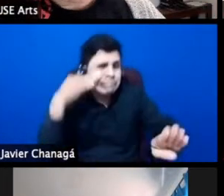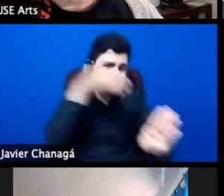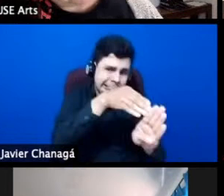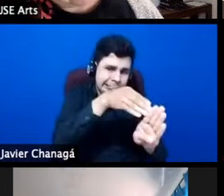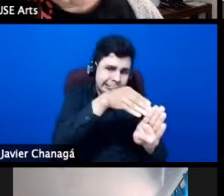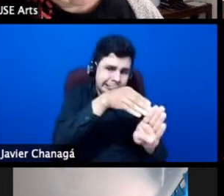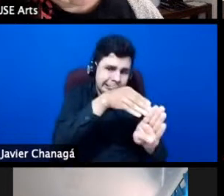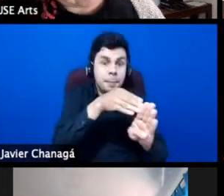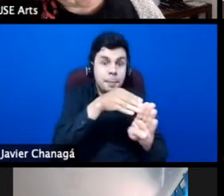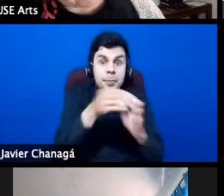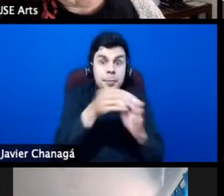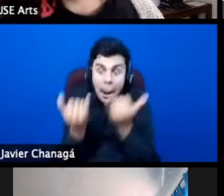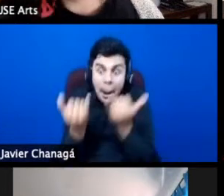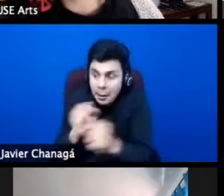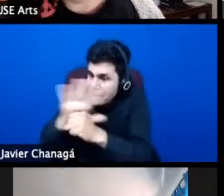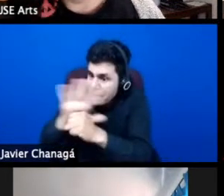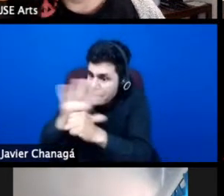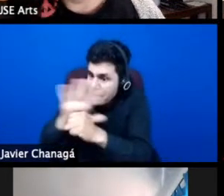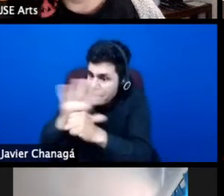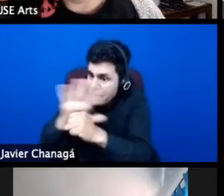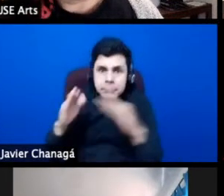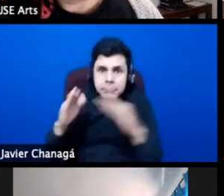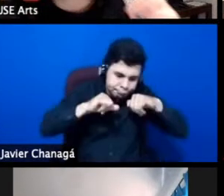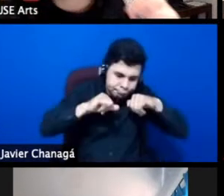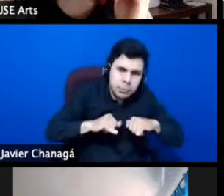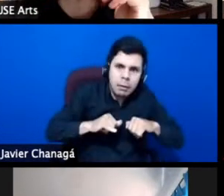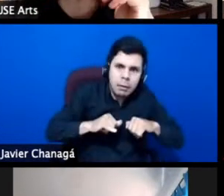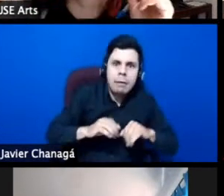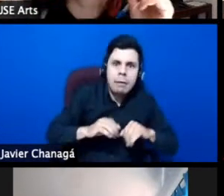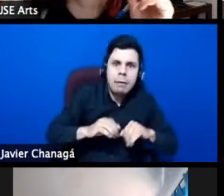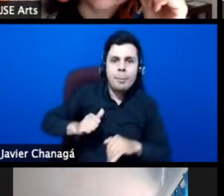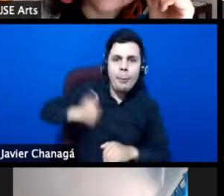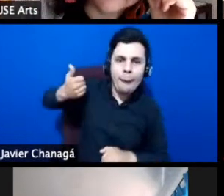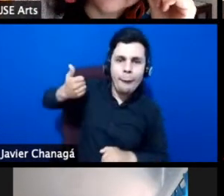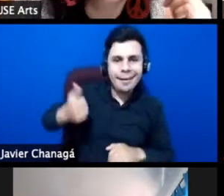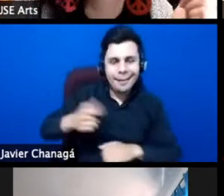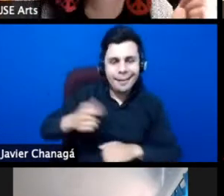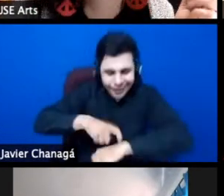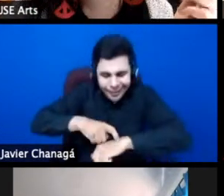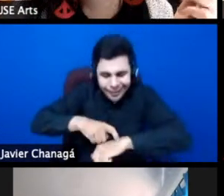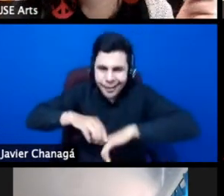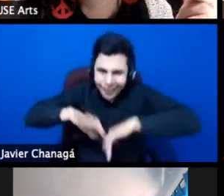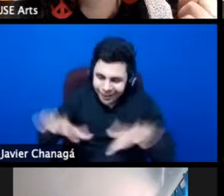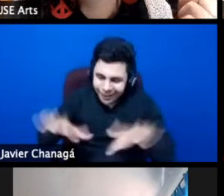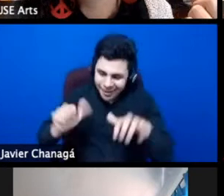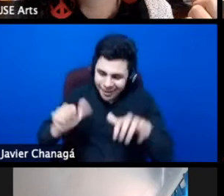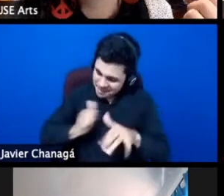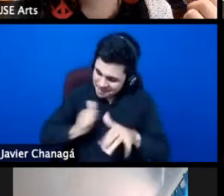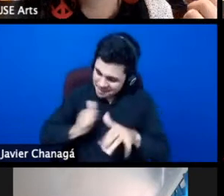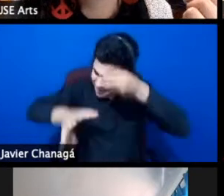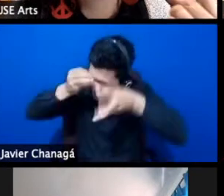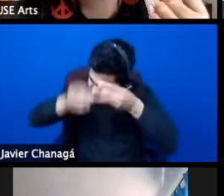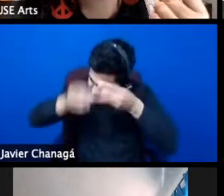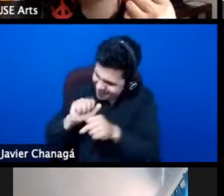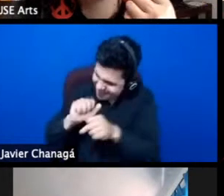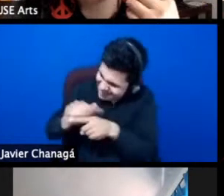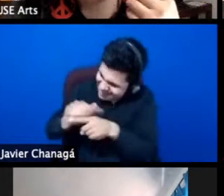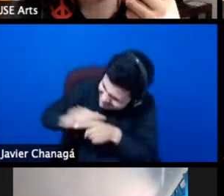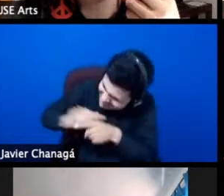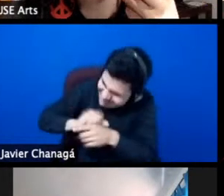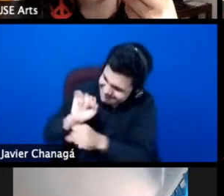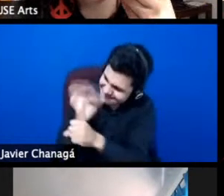espacio para estar con nosotros mismos también y poder crear y tener tiempo para eso que nos sigamos durante muchos días.